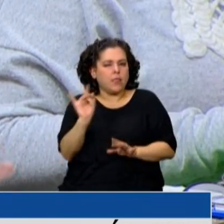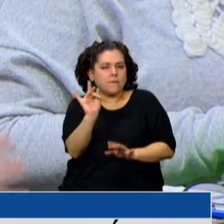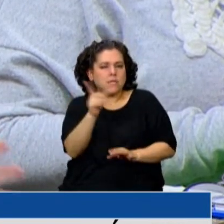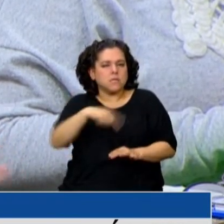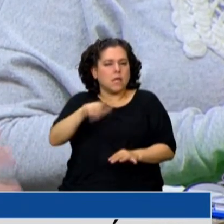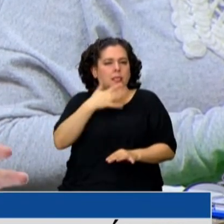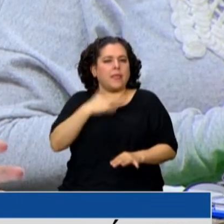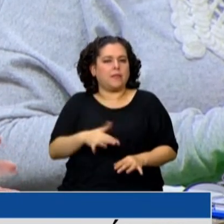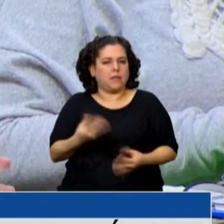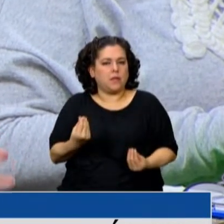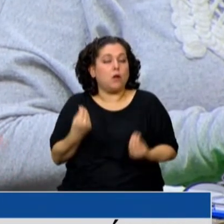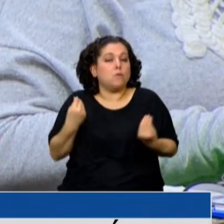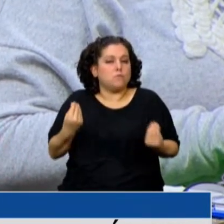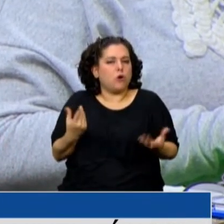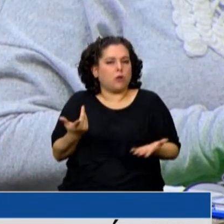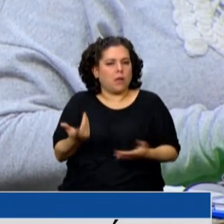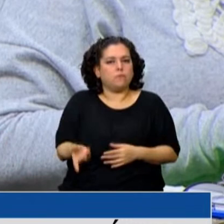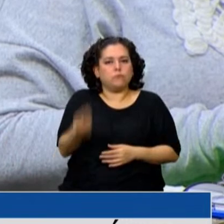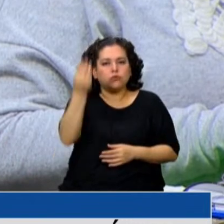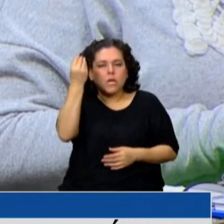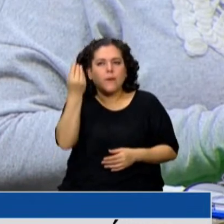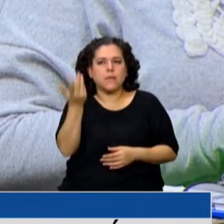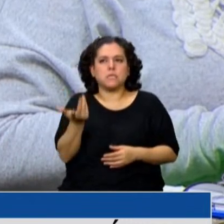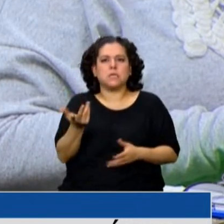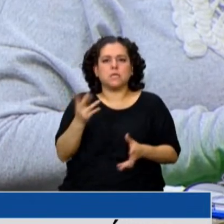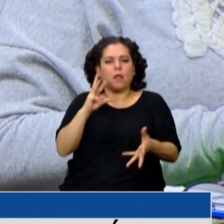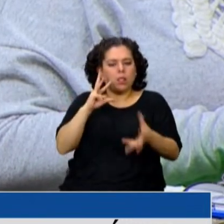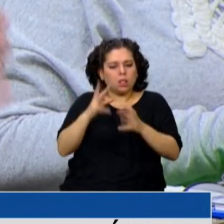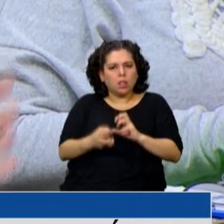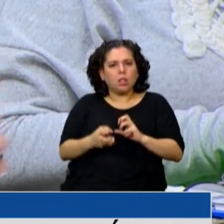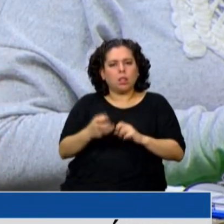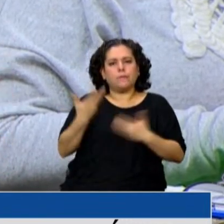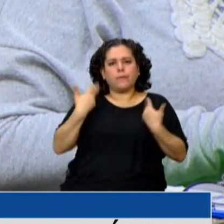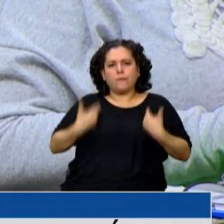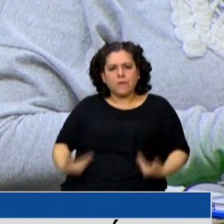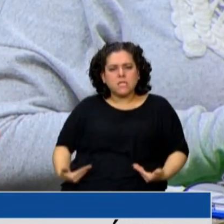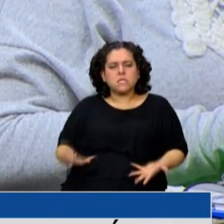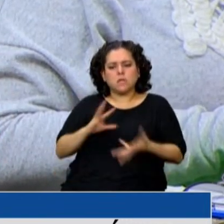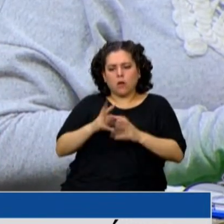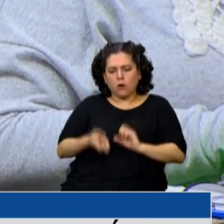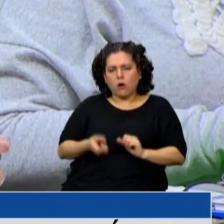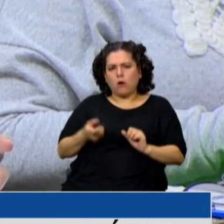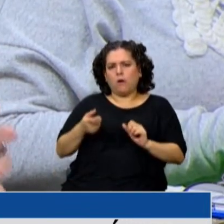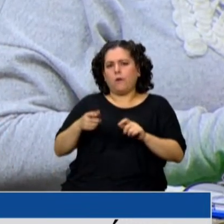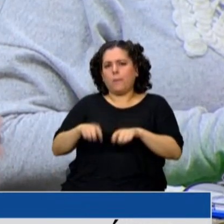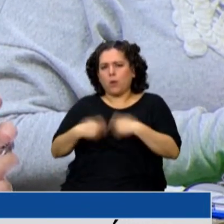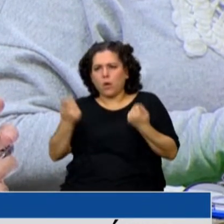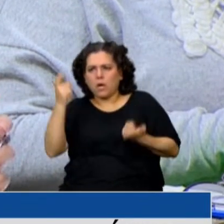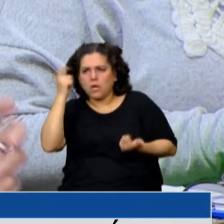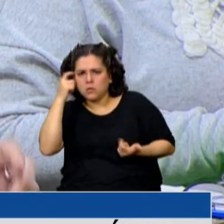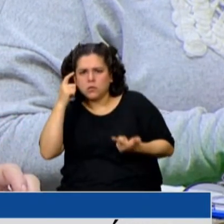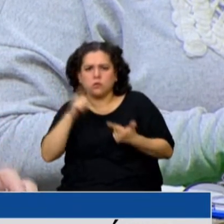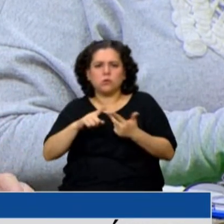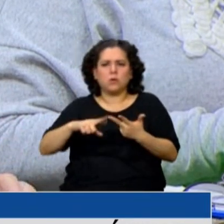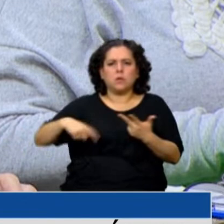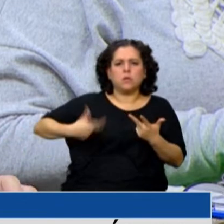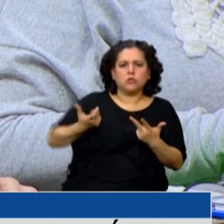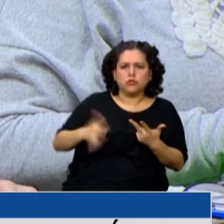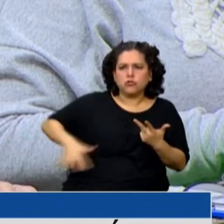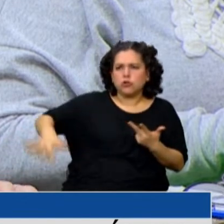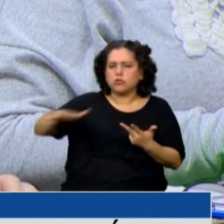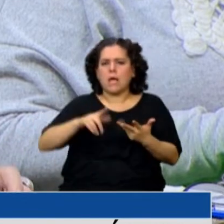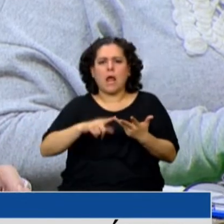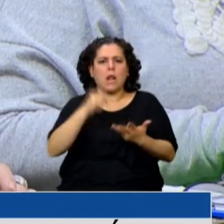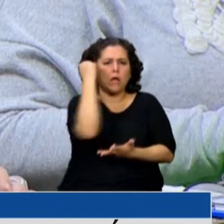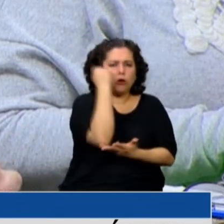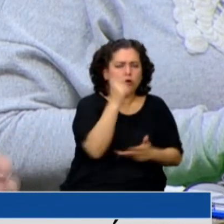entenderlo, porque conlleva una afectación a nivel físico, psíquico, sexual, social,